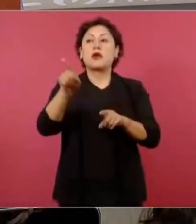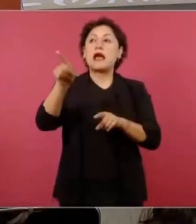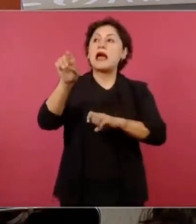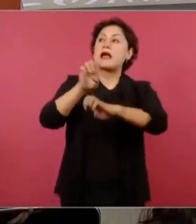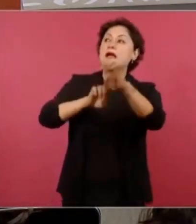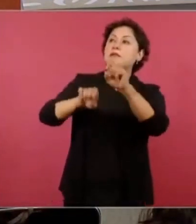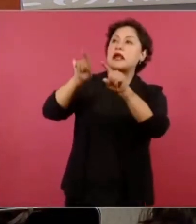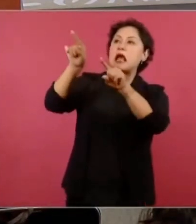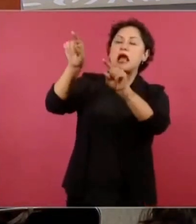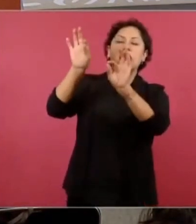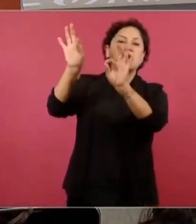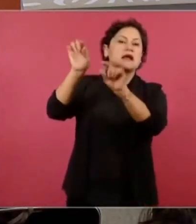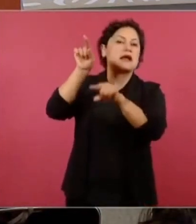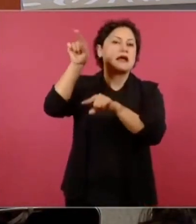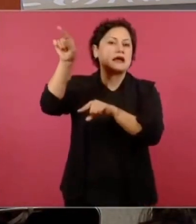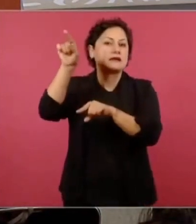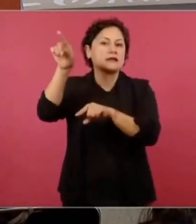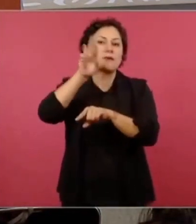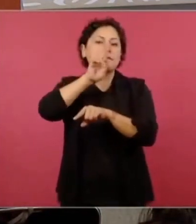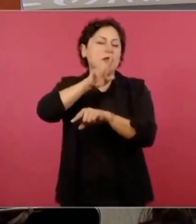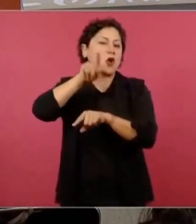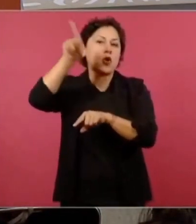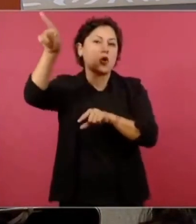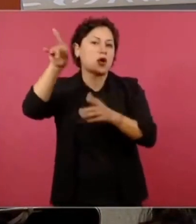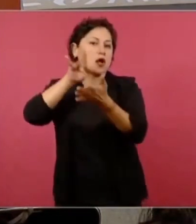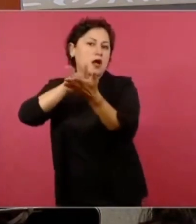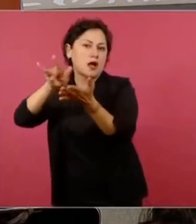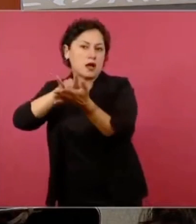extranjeras, y en particular eran